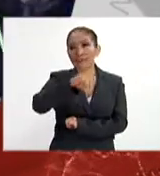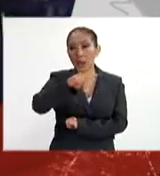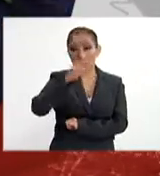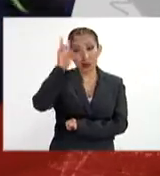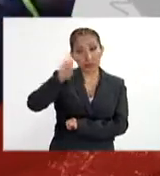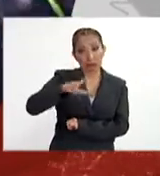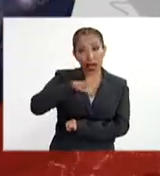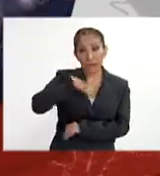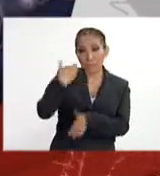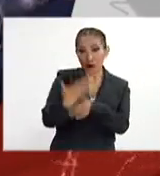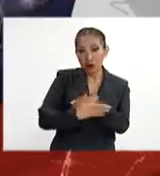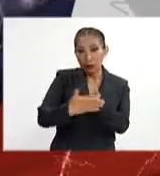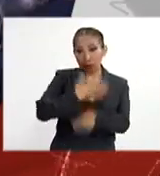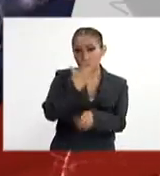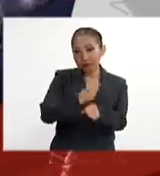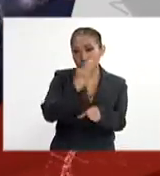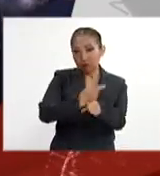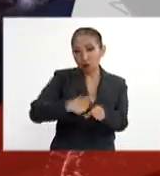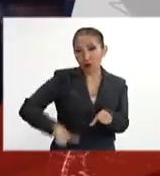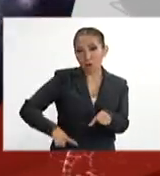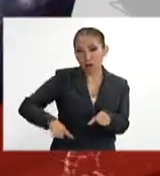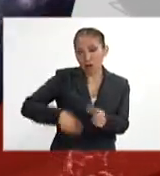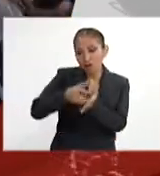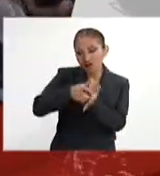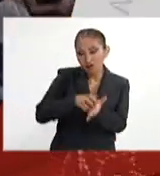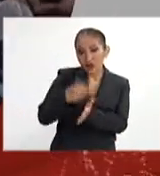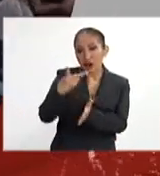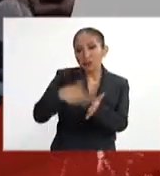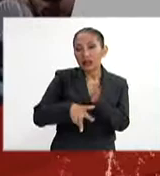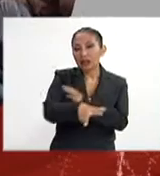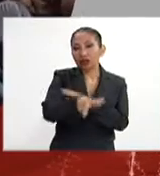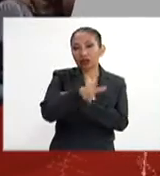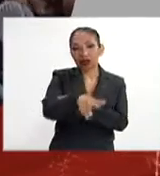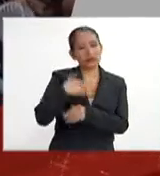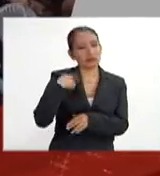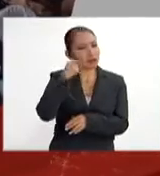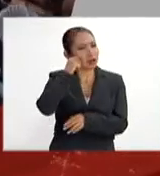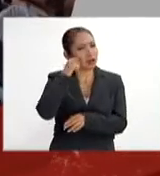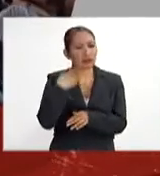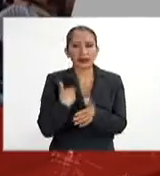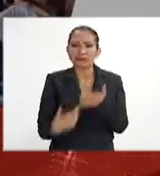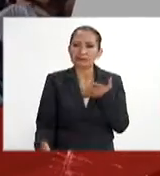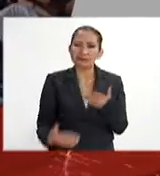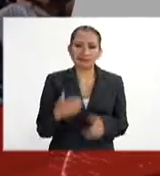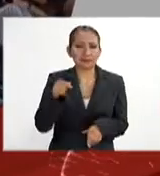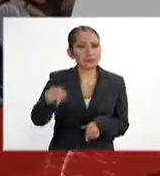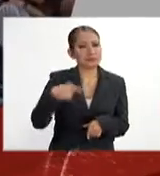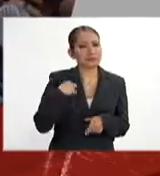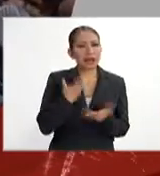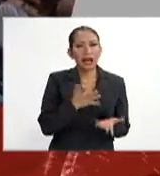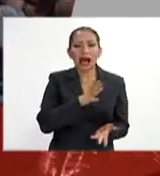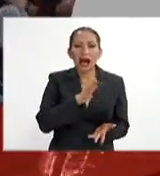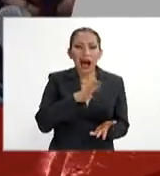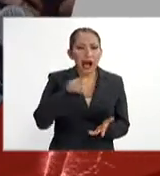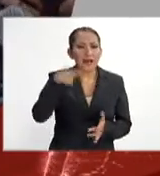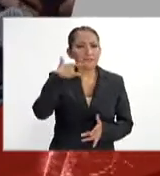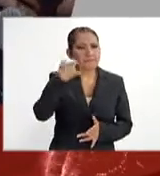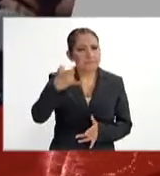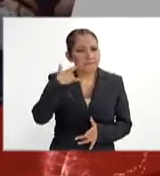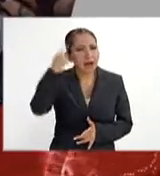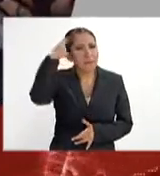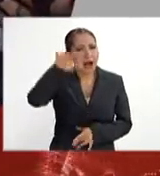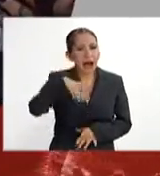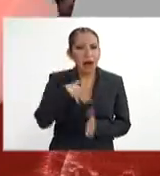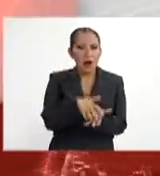reconoce que habrá más ajustes al gasto público en 2018. De todas maneras, de nueva cuenta, pues implicará un esfuerzo